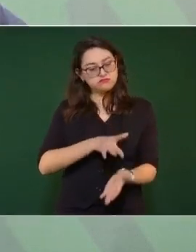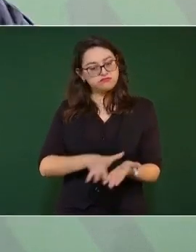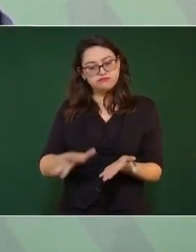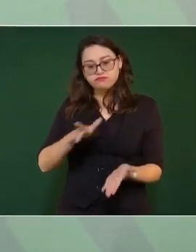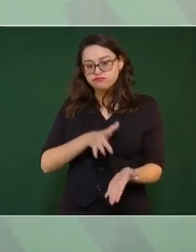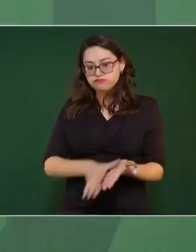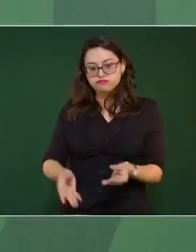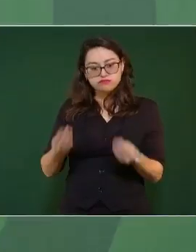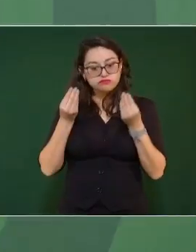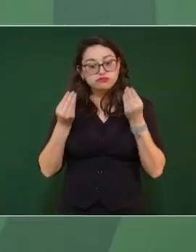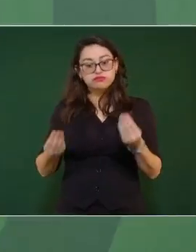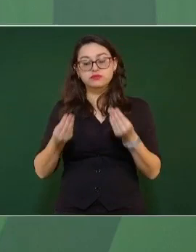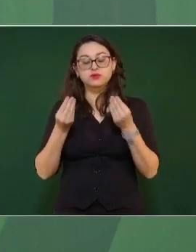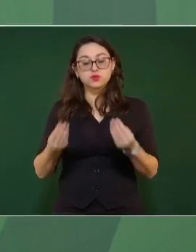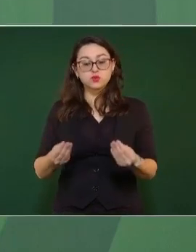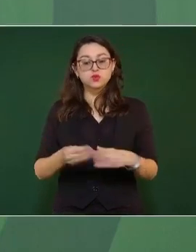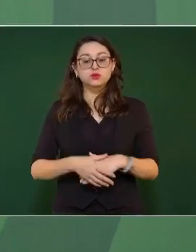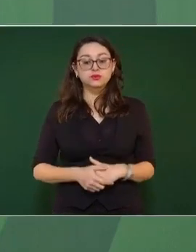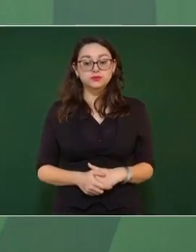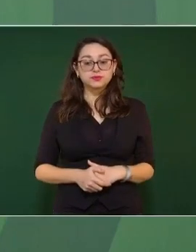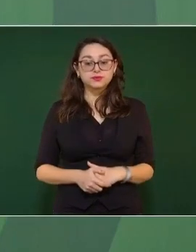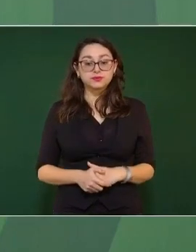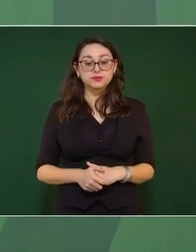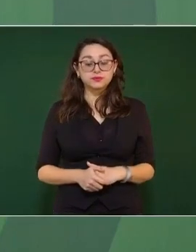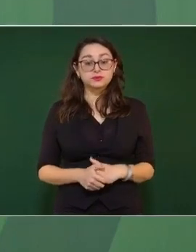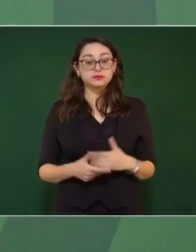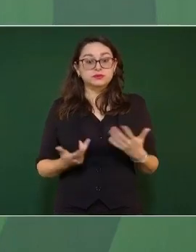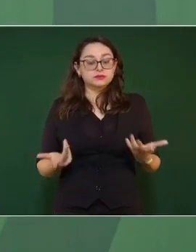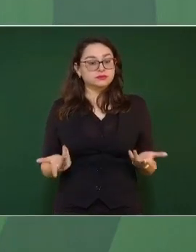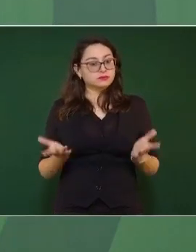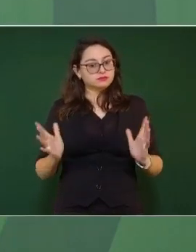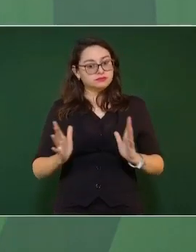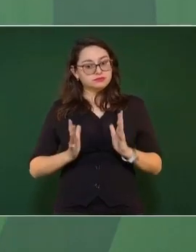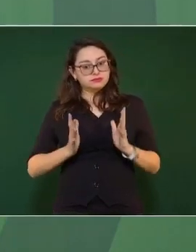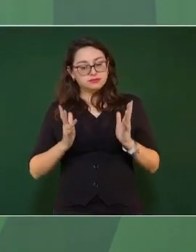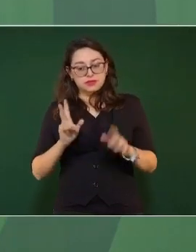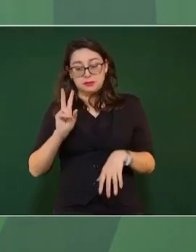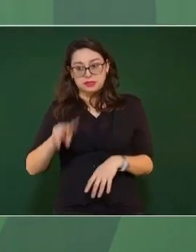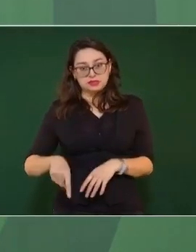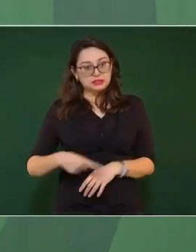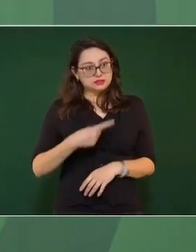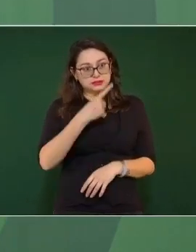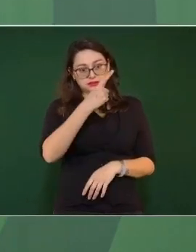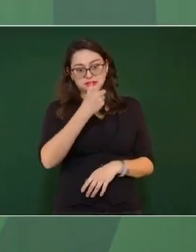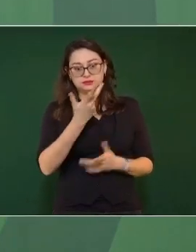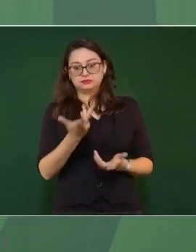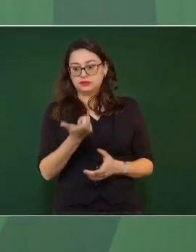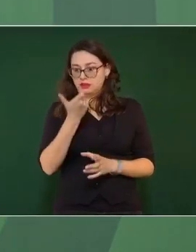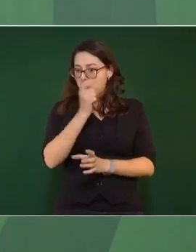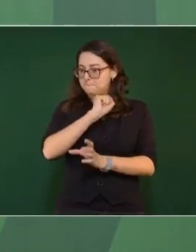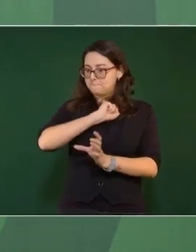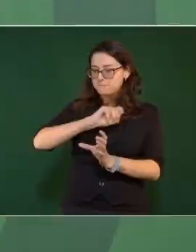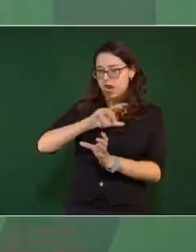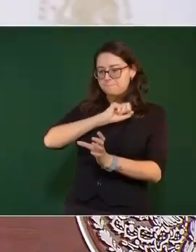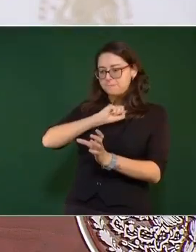también es récord la entrada de